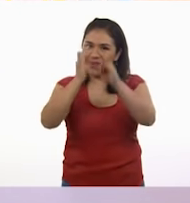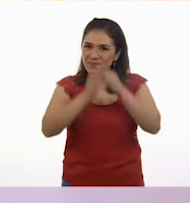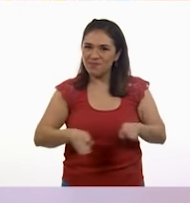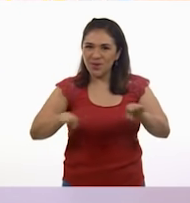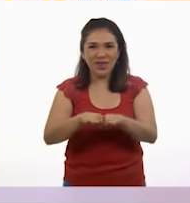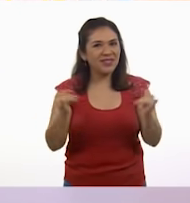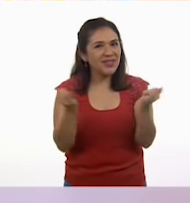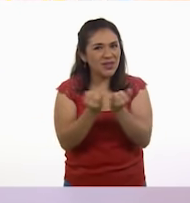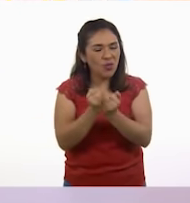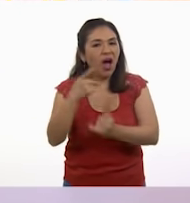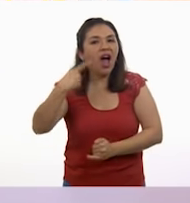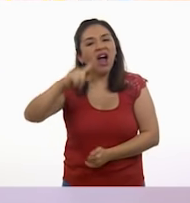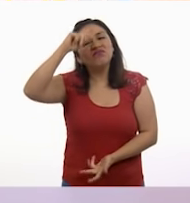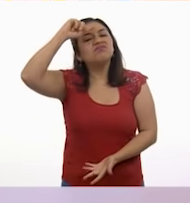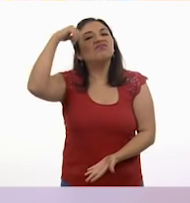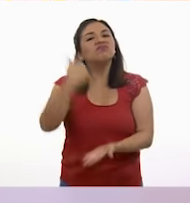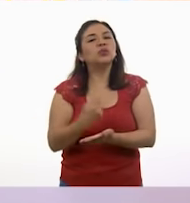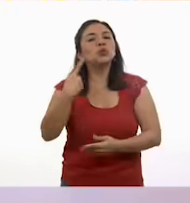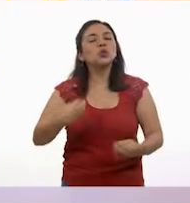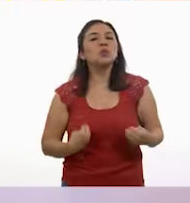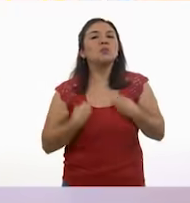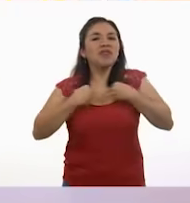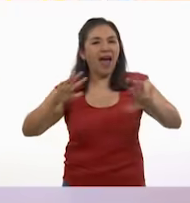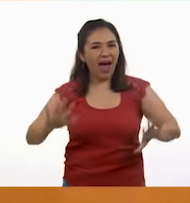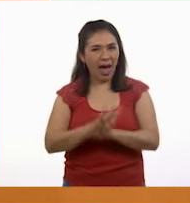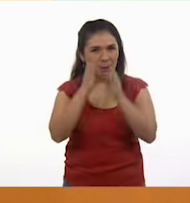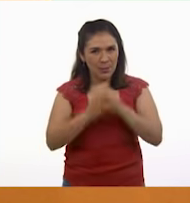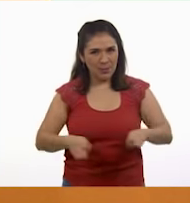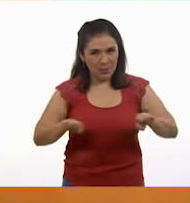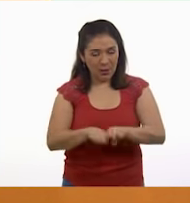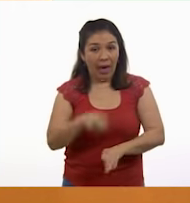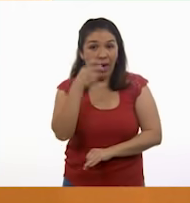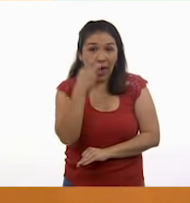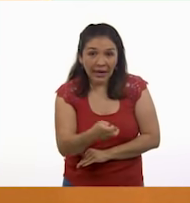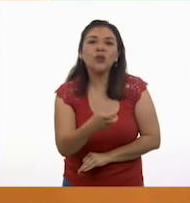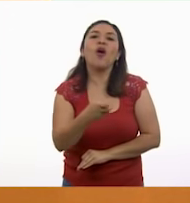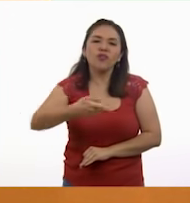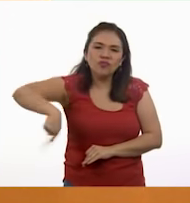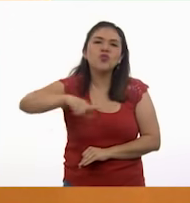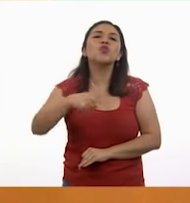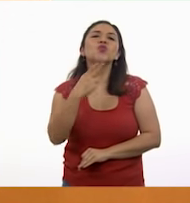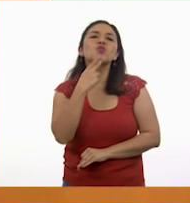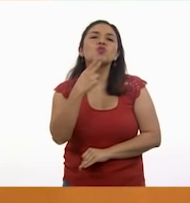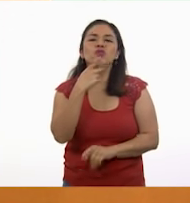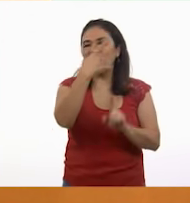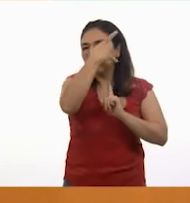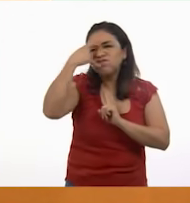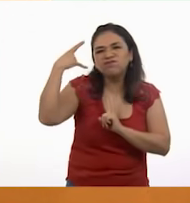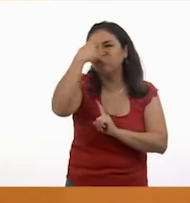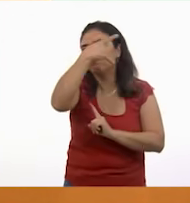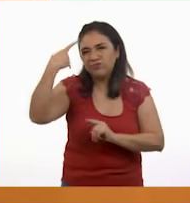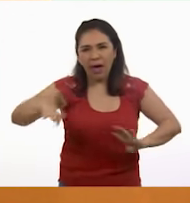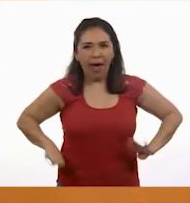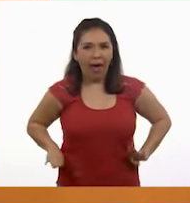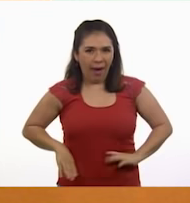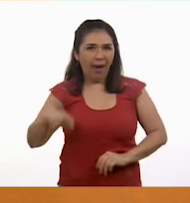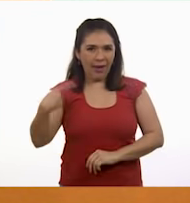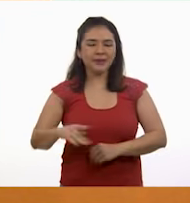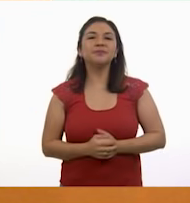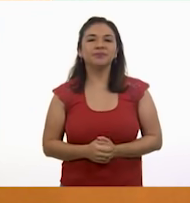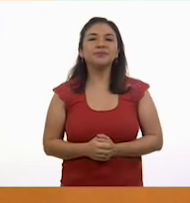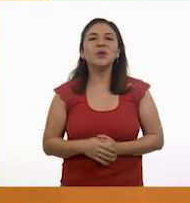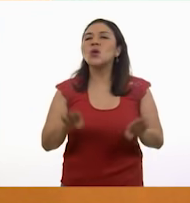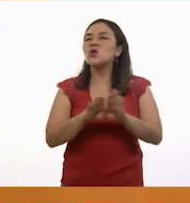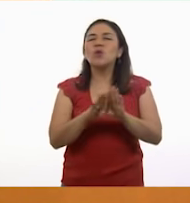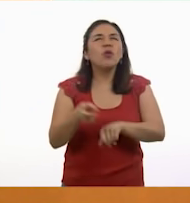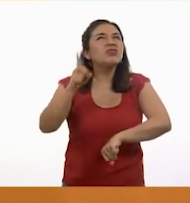momentos importantes que marcan sus vidas y en estos momentos pueden utilizar este tipo de máscaras como en